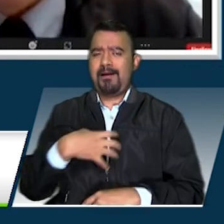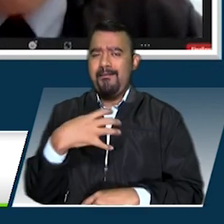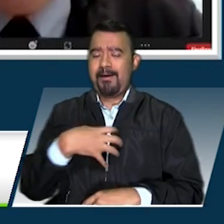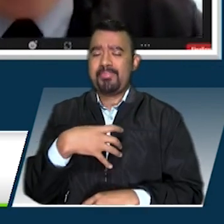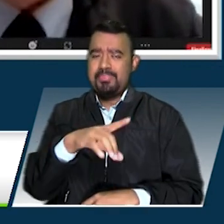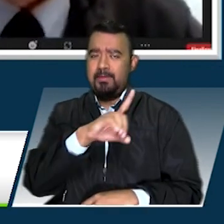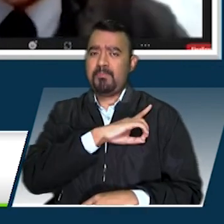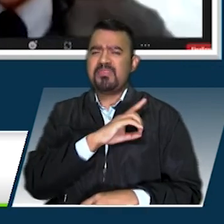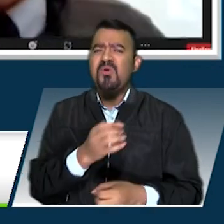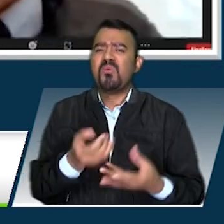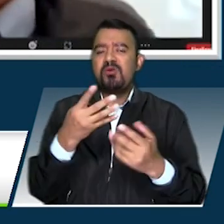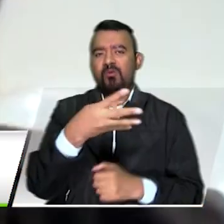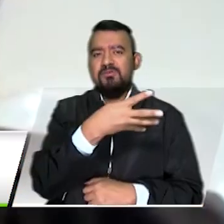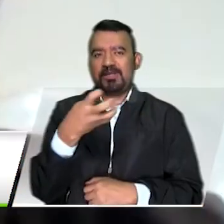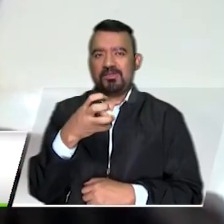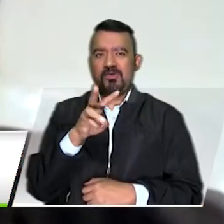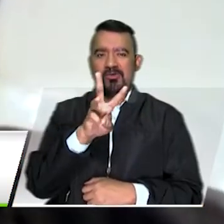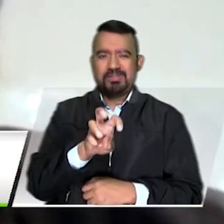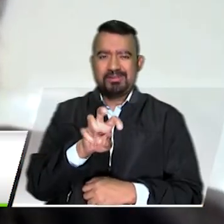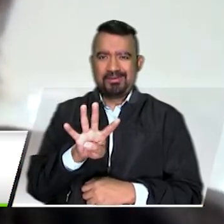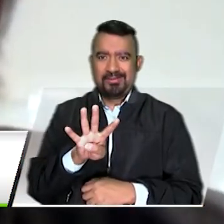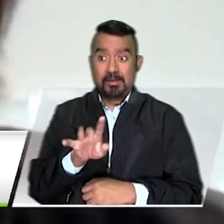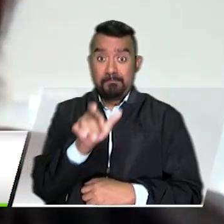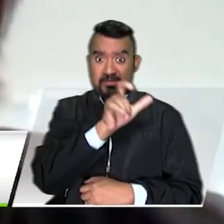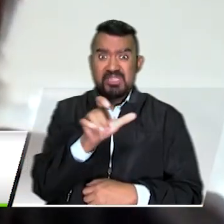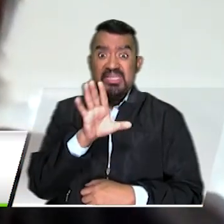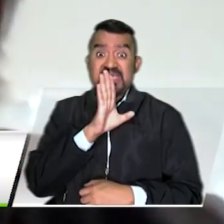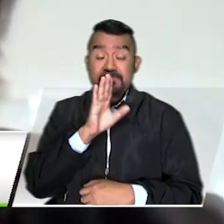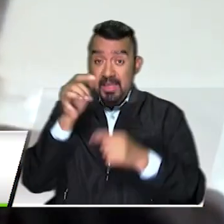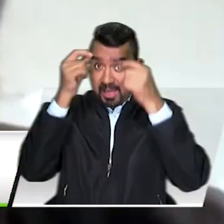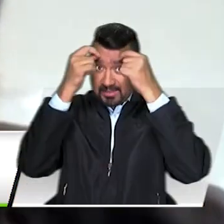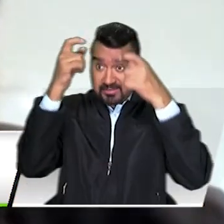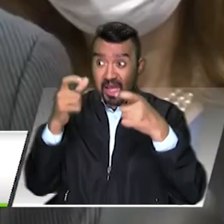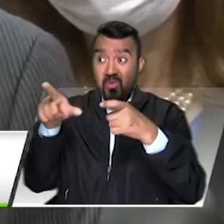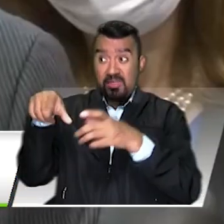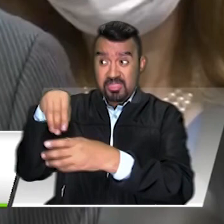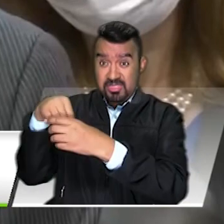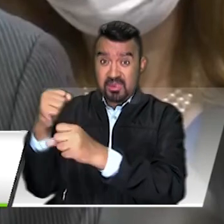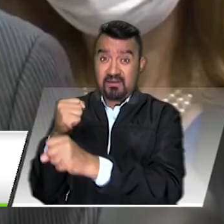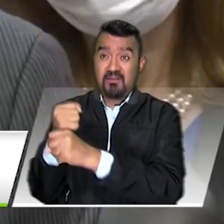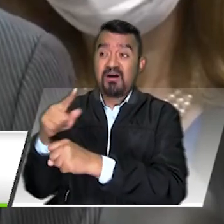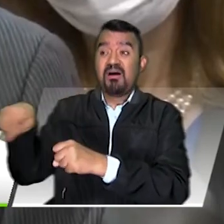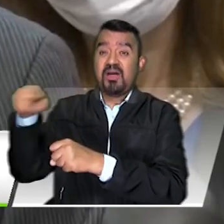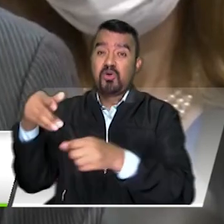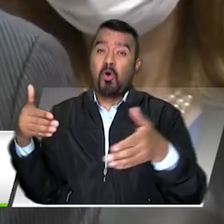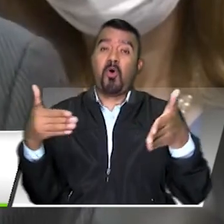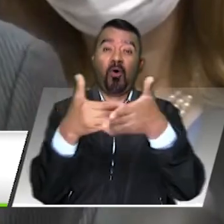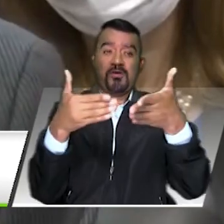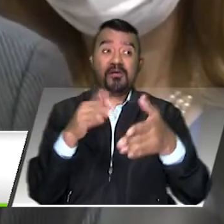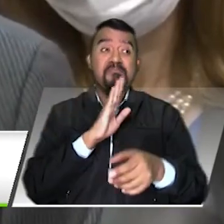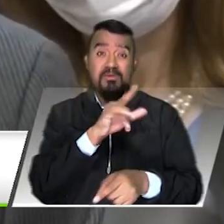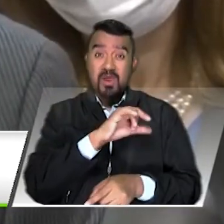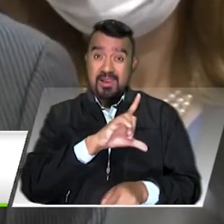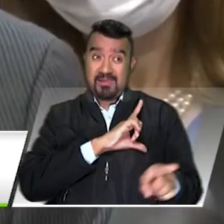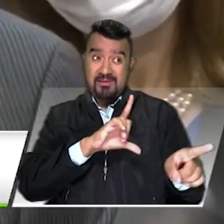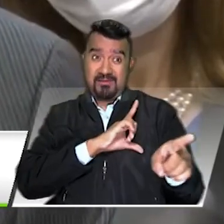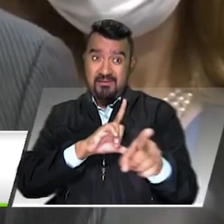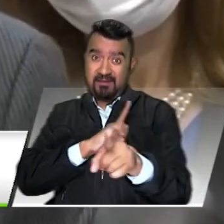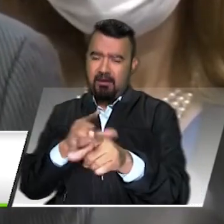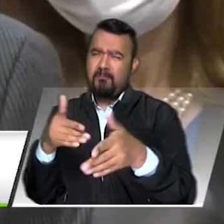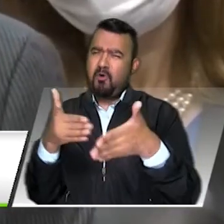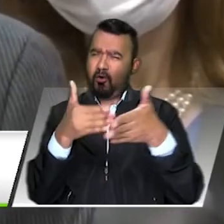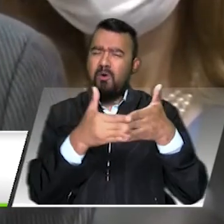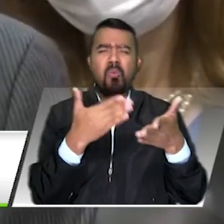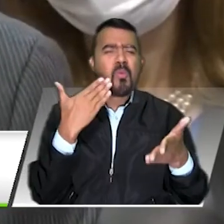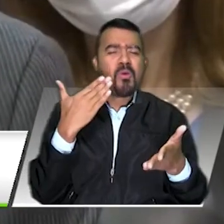484 agentes del estado que habrían sido responsables de crímenes contra líderes sociales entre 1985 y el